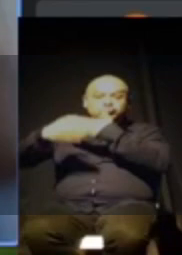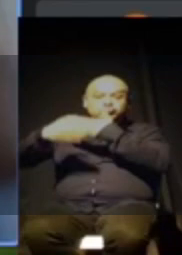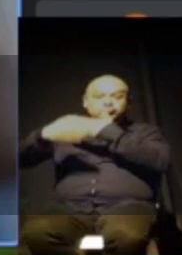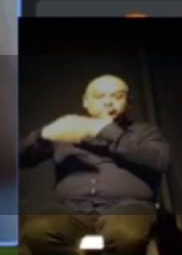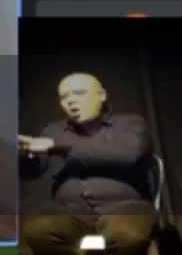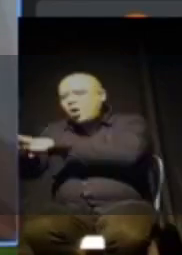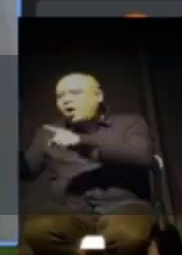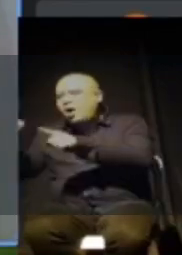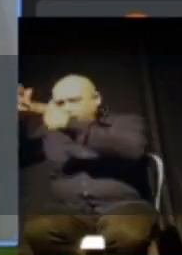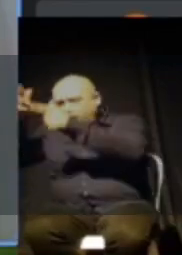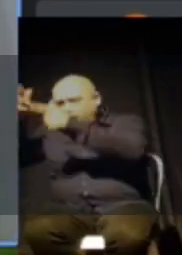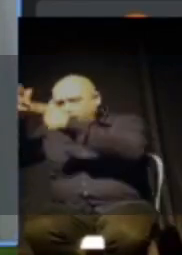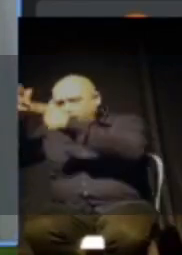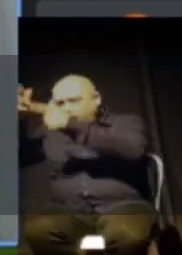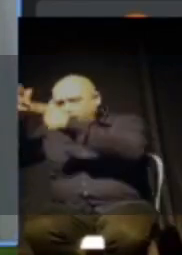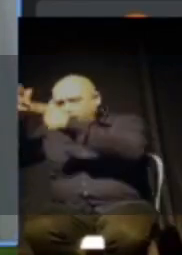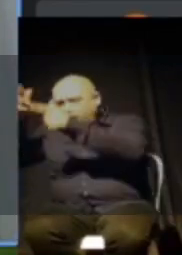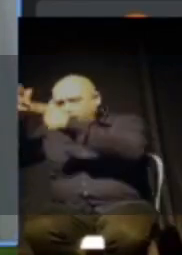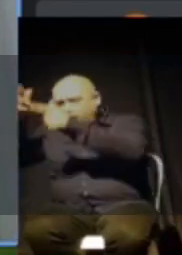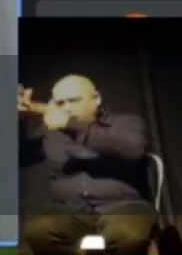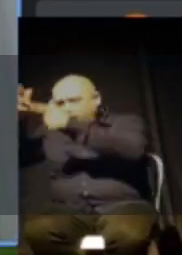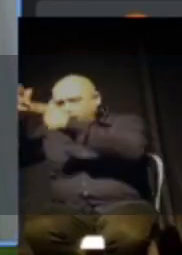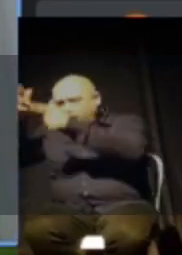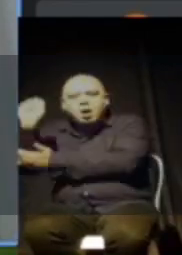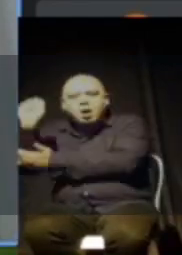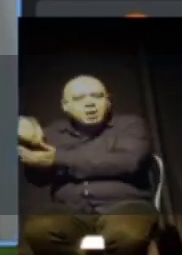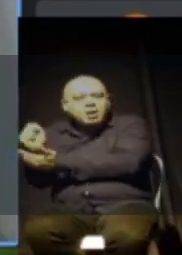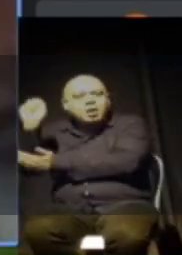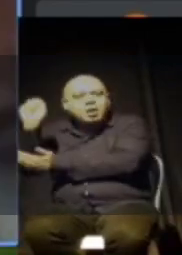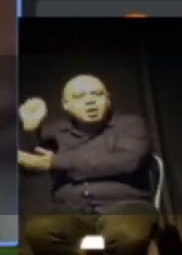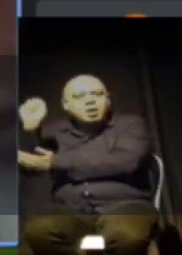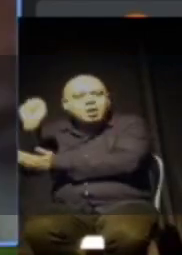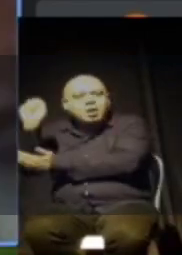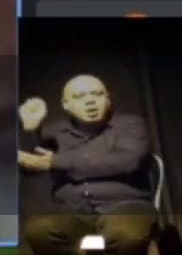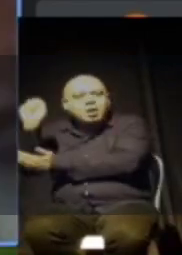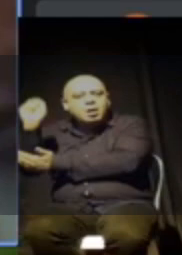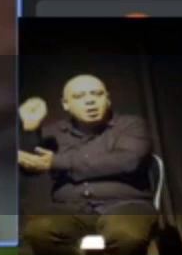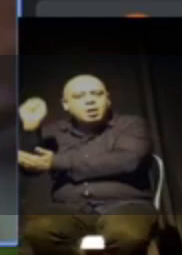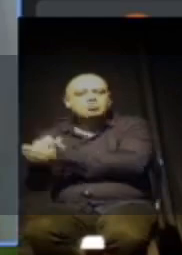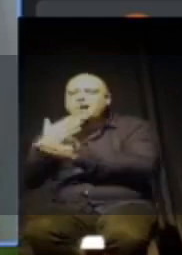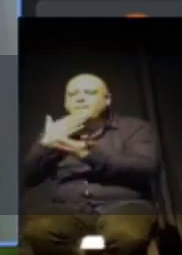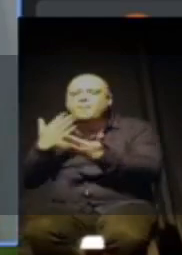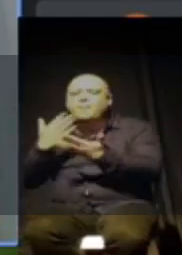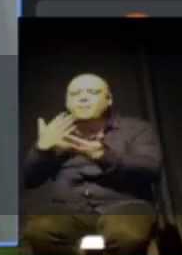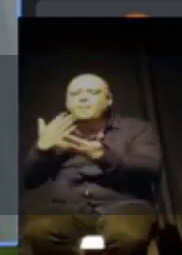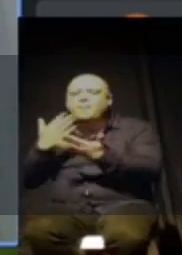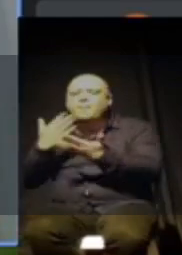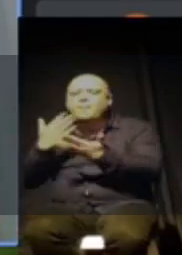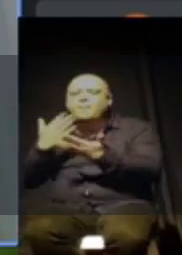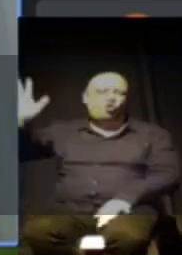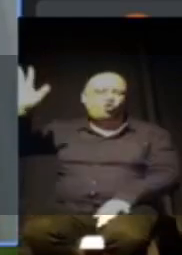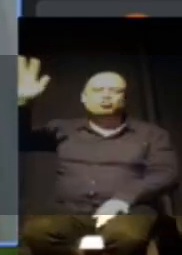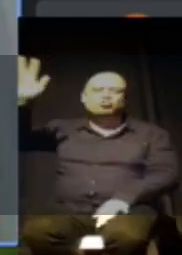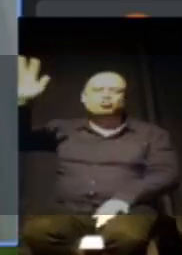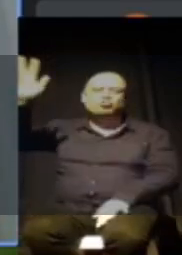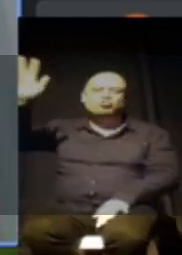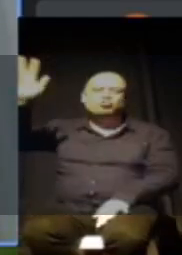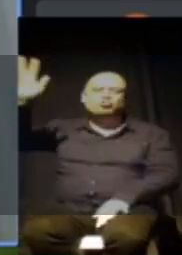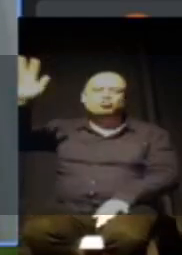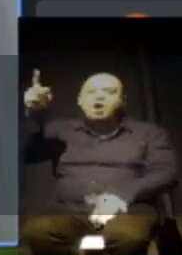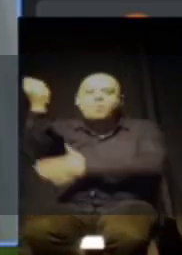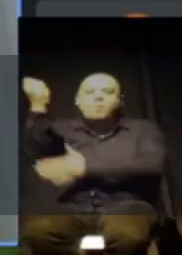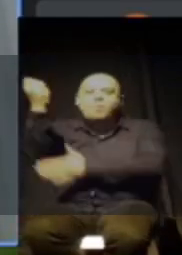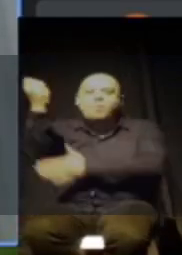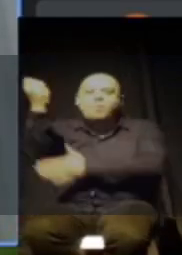estos lenguajes, se perdieron ya algunos que pudieron configurarse en territorios como el departamento del Chocó, pero los que persisten